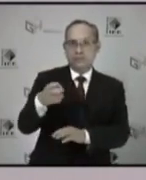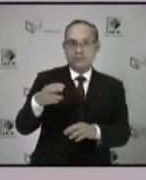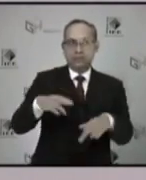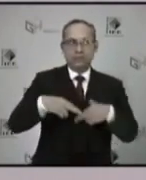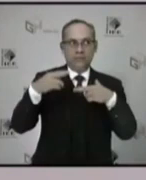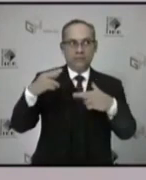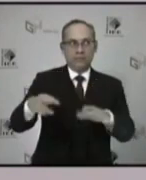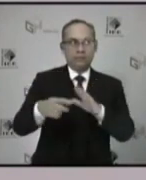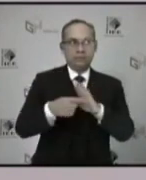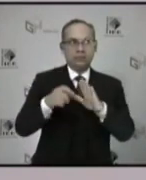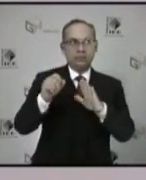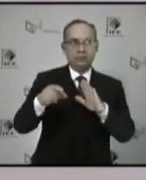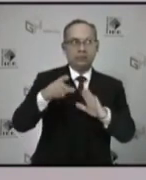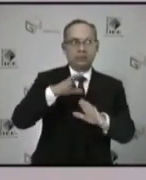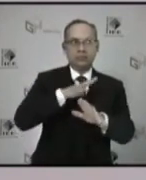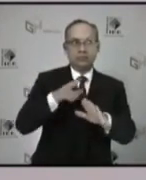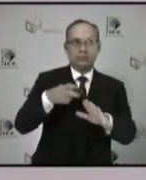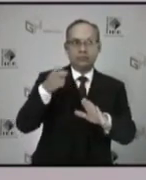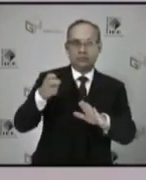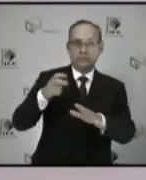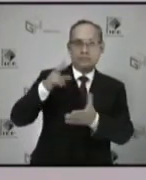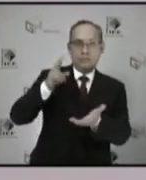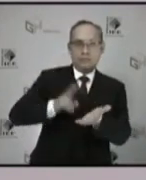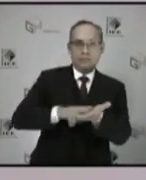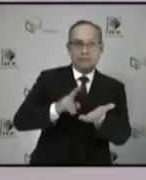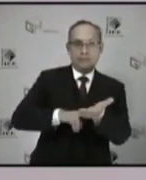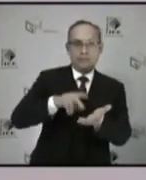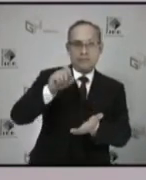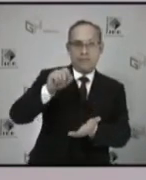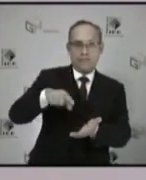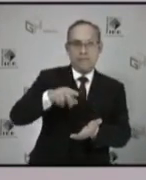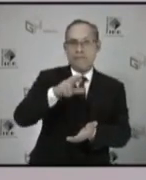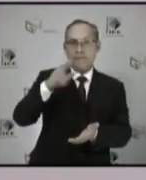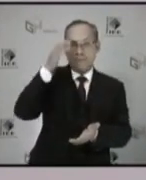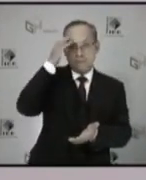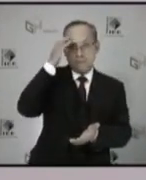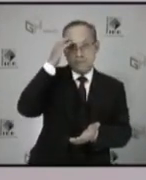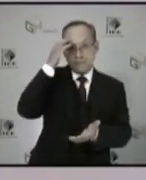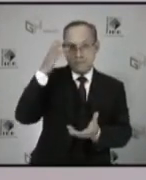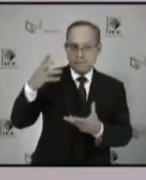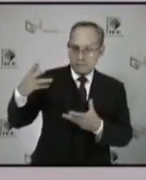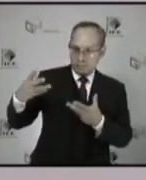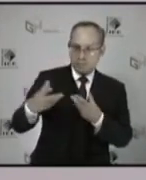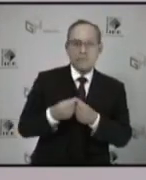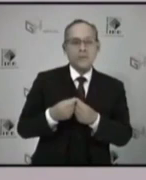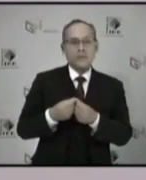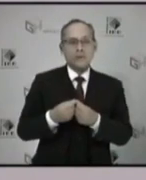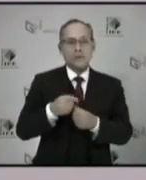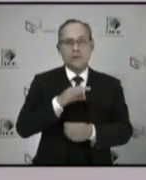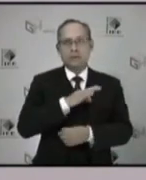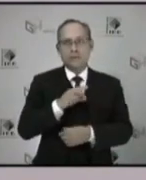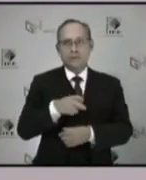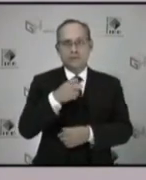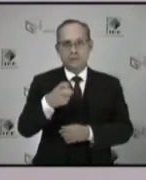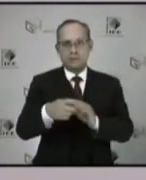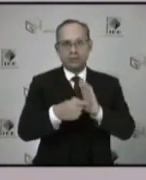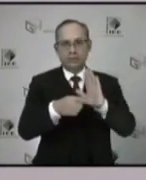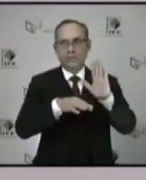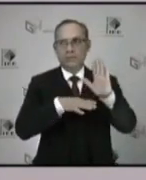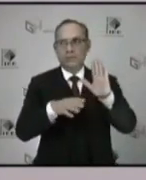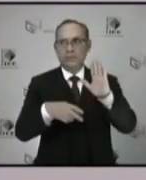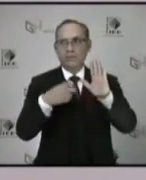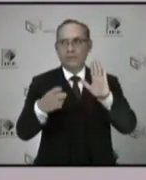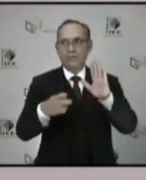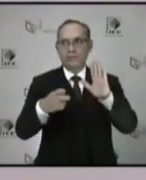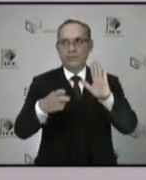los valora y los reconoce. Vamos juntas y juntos por el medio ambiente y la salud. Los hidalguenses,